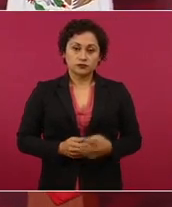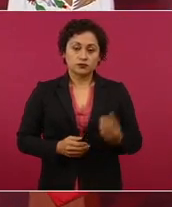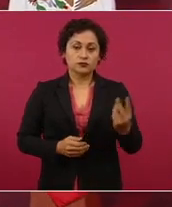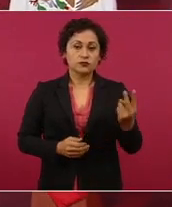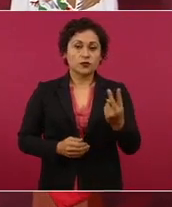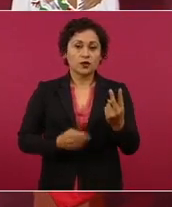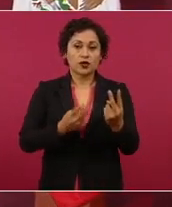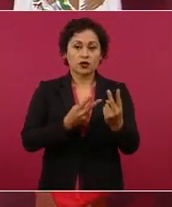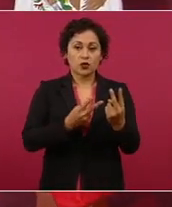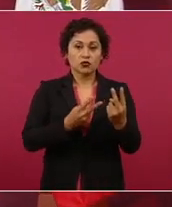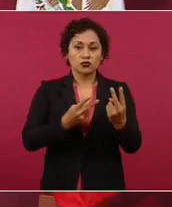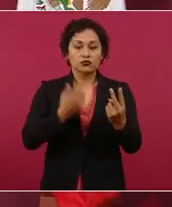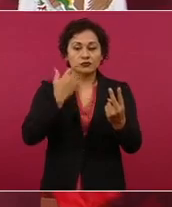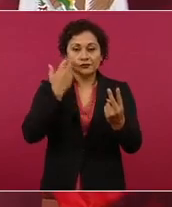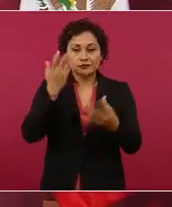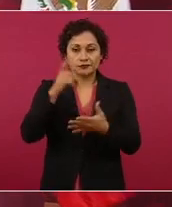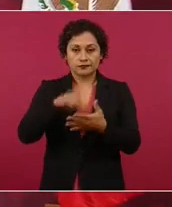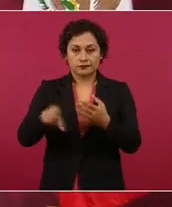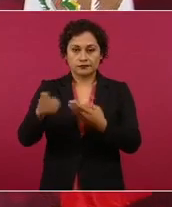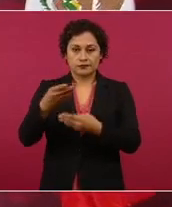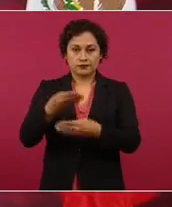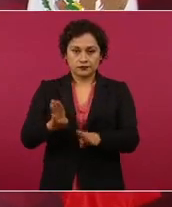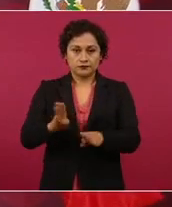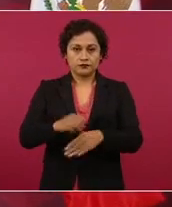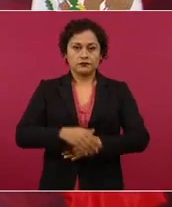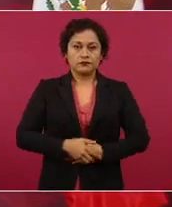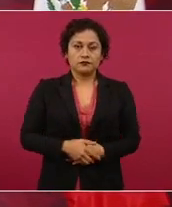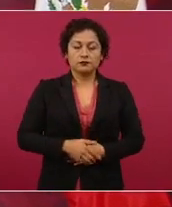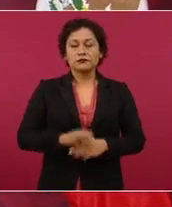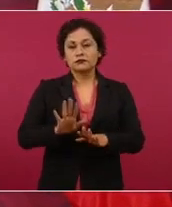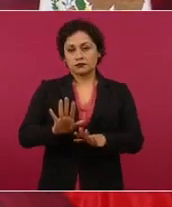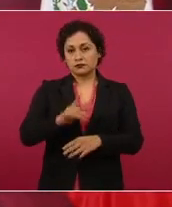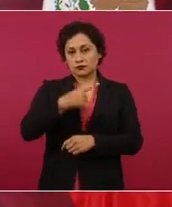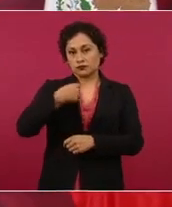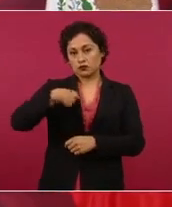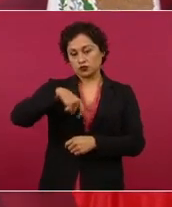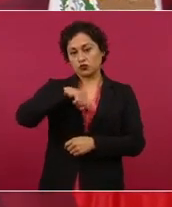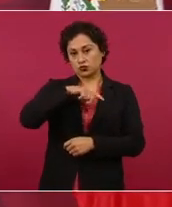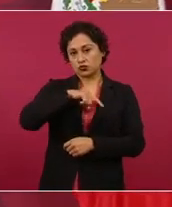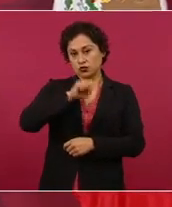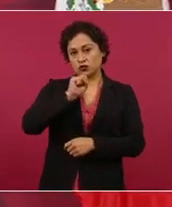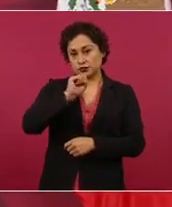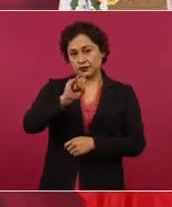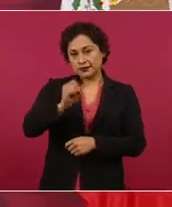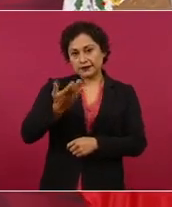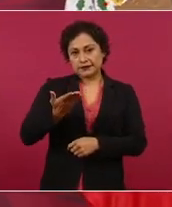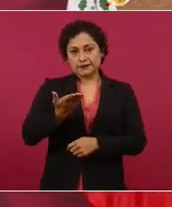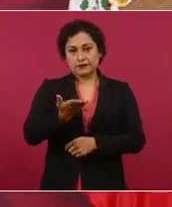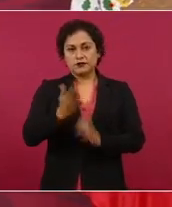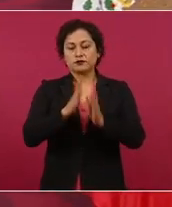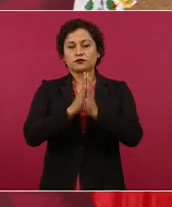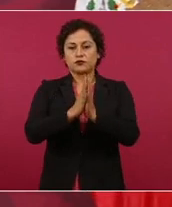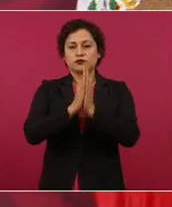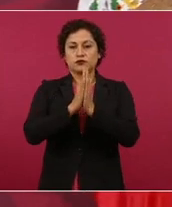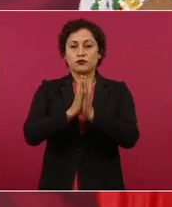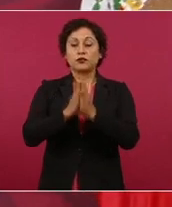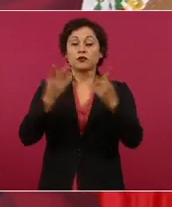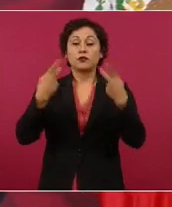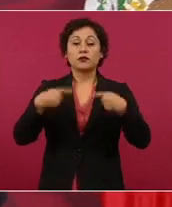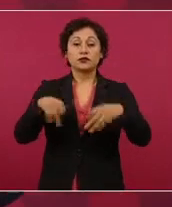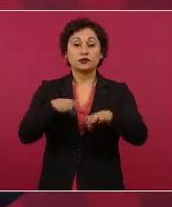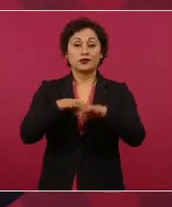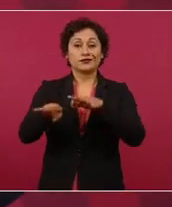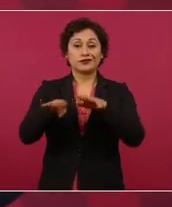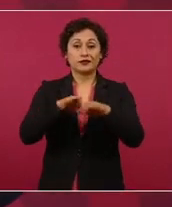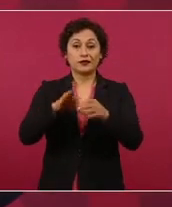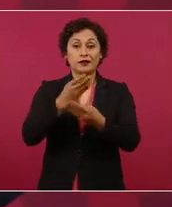buscando quedarse con el banco. Nosotros estamos pidiendo que se proteja a los trabajadores.